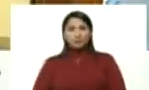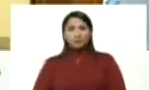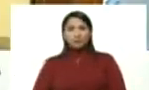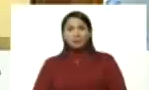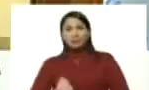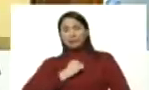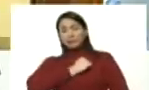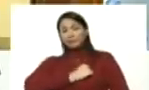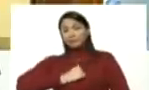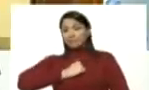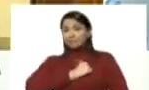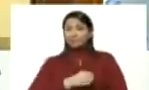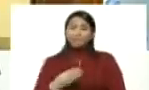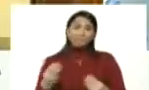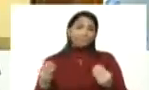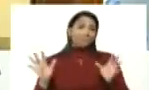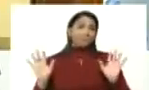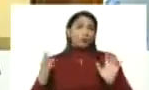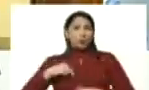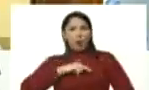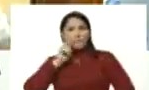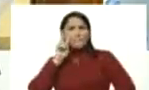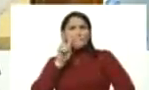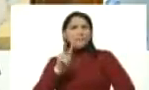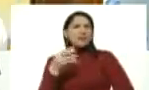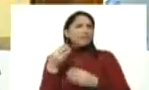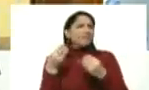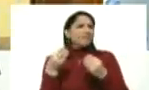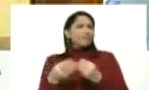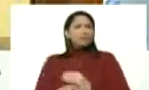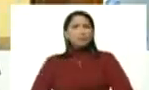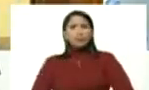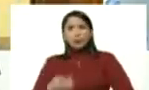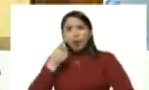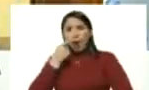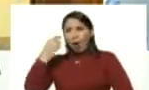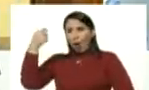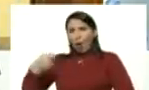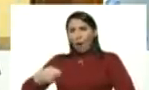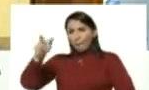lamentándolo mucho, vemos cómo el señor Juan Guaidó,